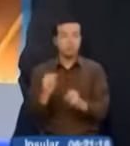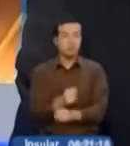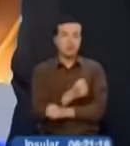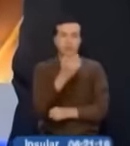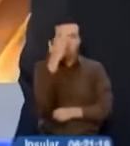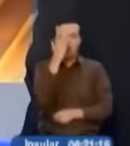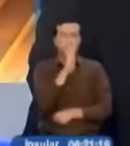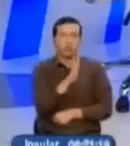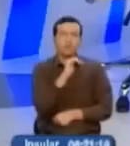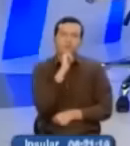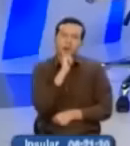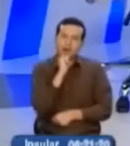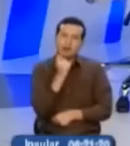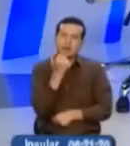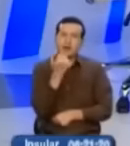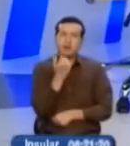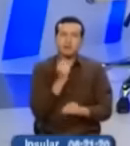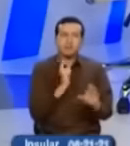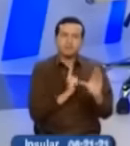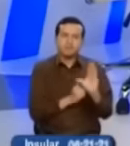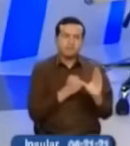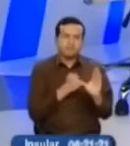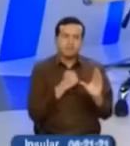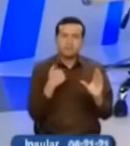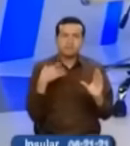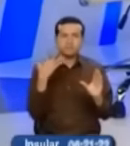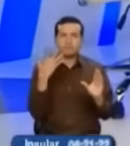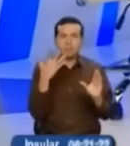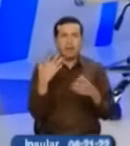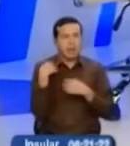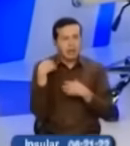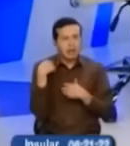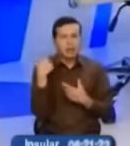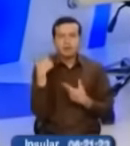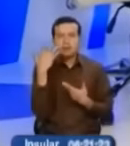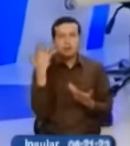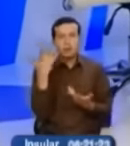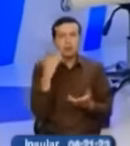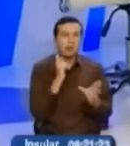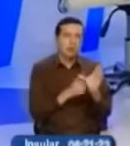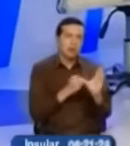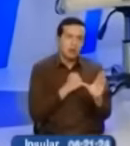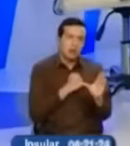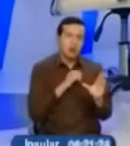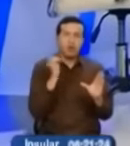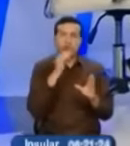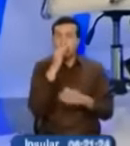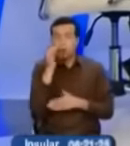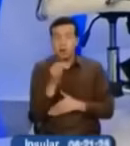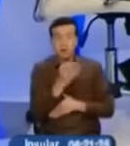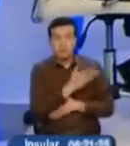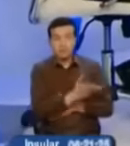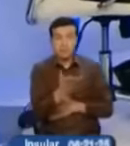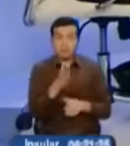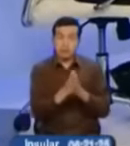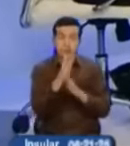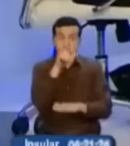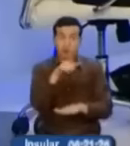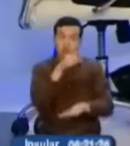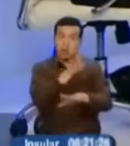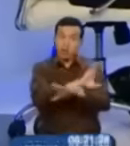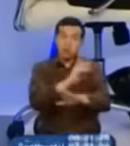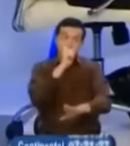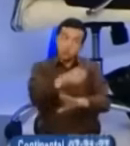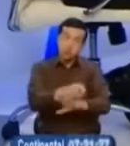una deficiencia de capacidad de cobertura en términos de las contragarantías, ya sea patrimoniales o reales, que se le pueden exigir a un